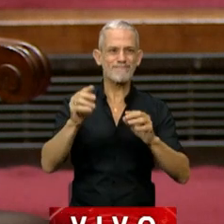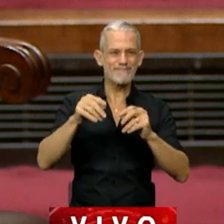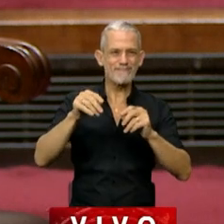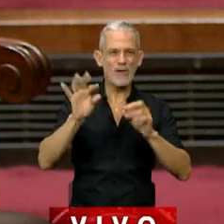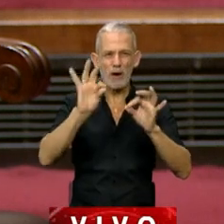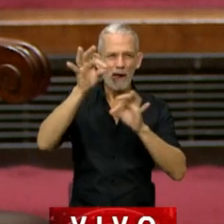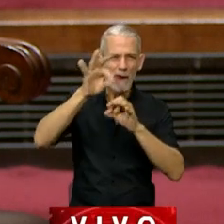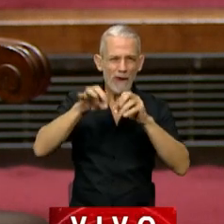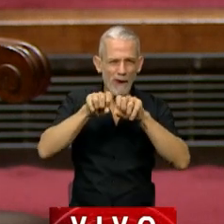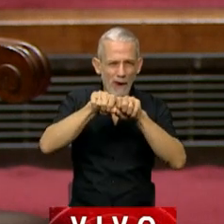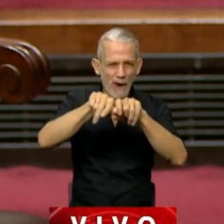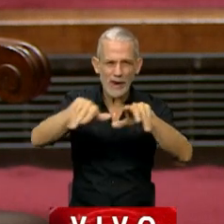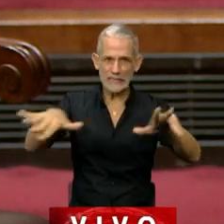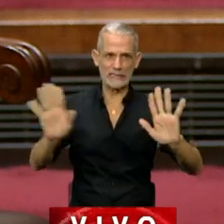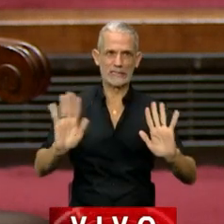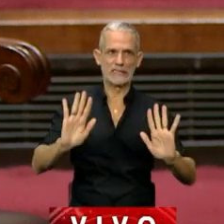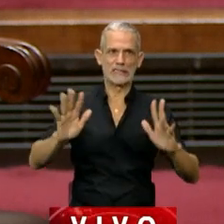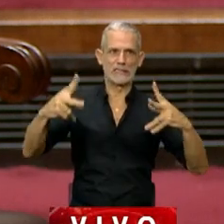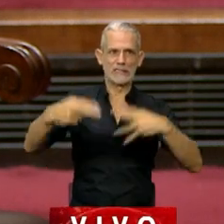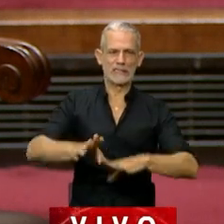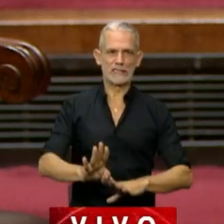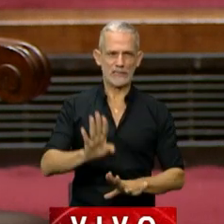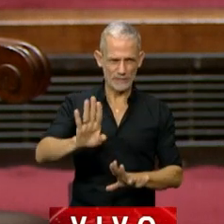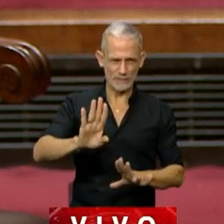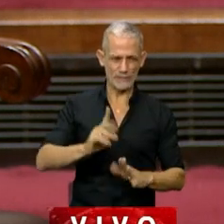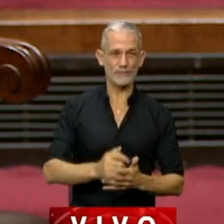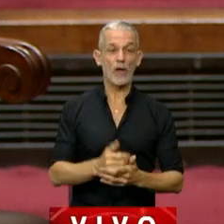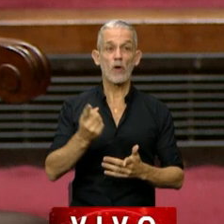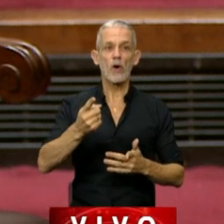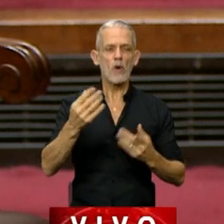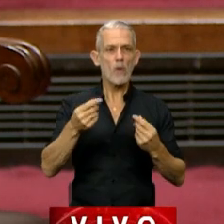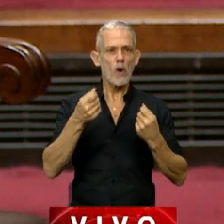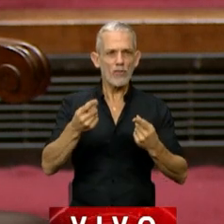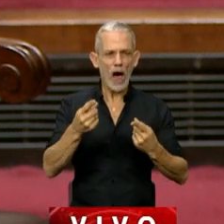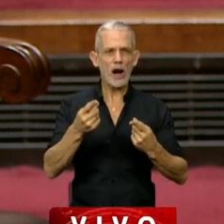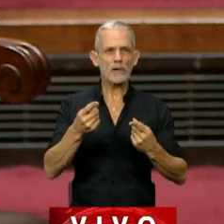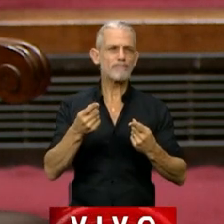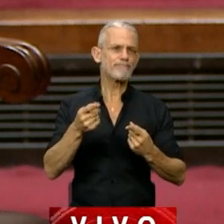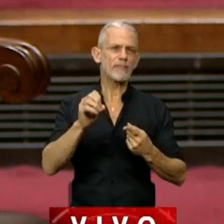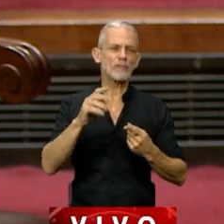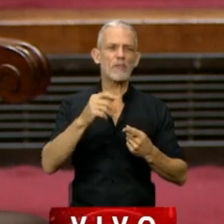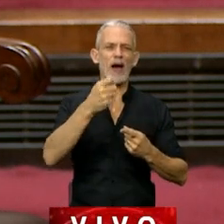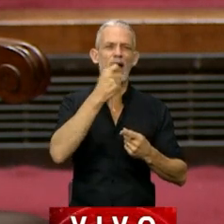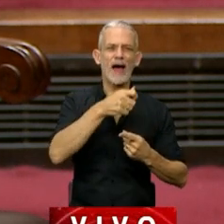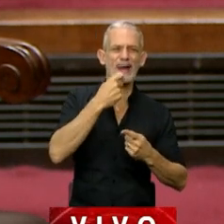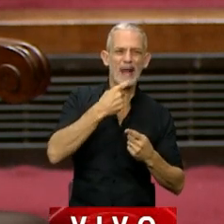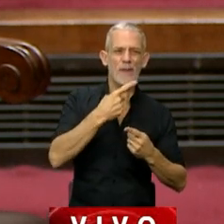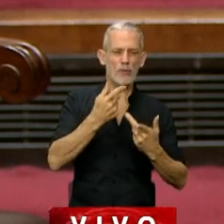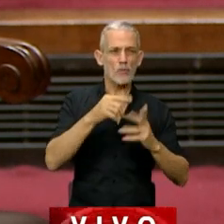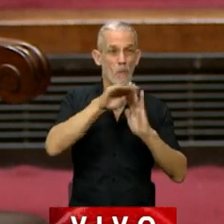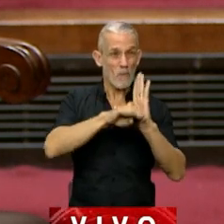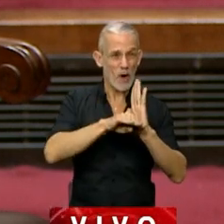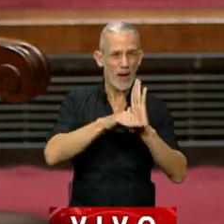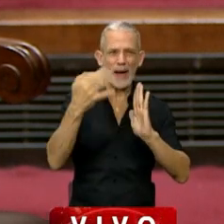de microbios. Plantear un fortalecimiento de lo que llamamos farmacovigilancia, que es un